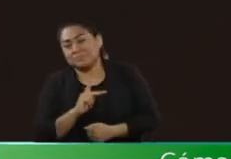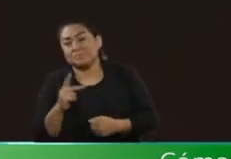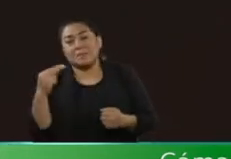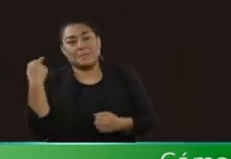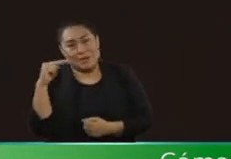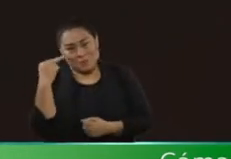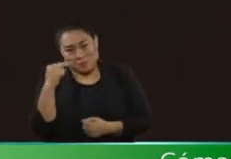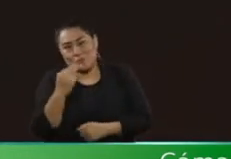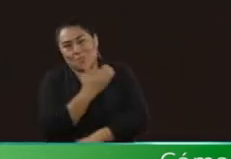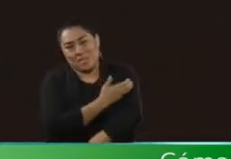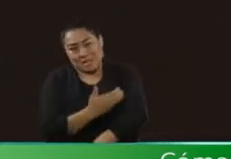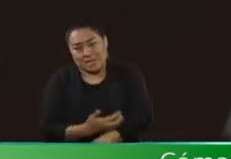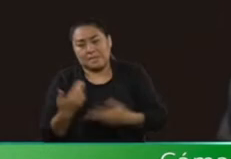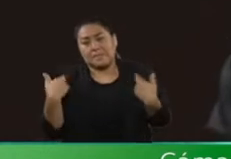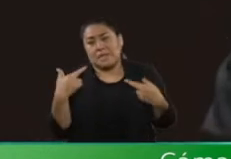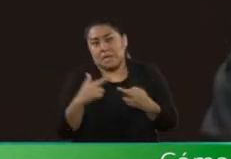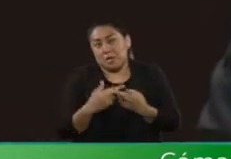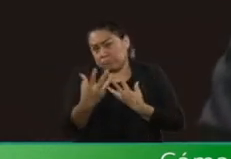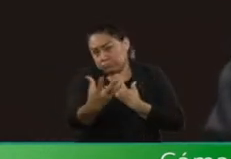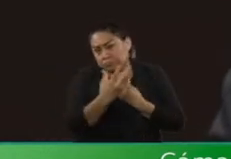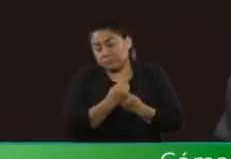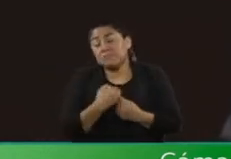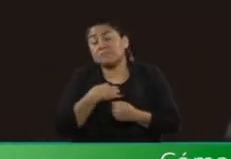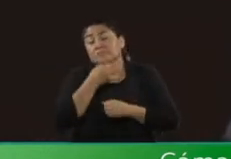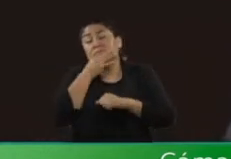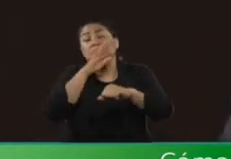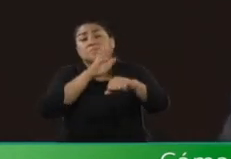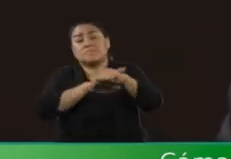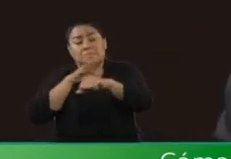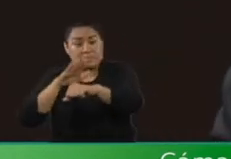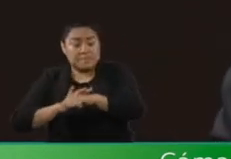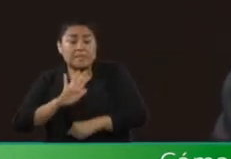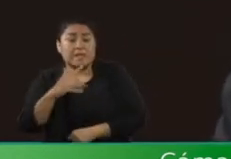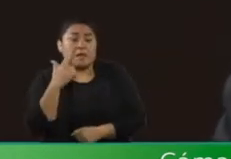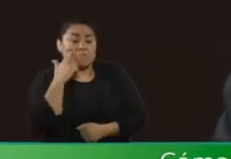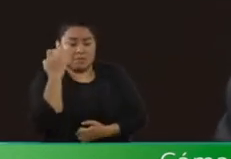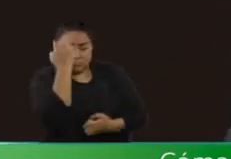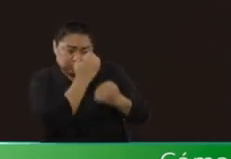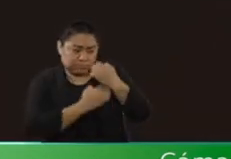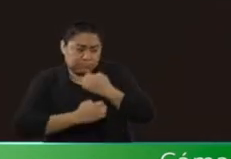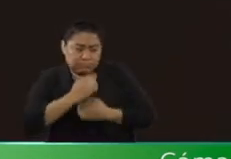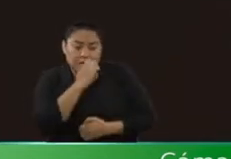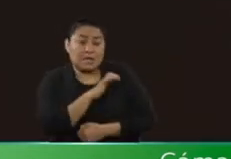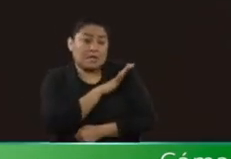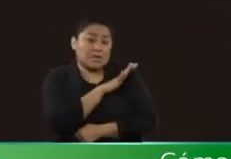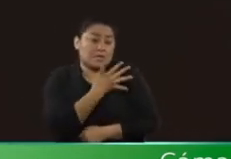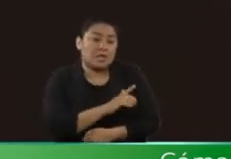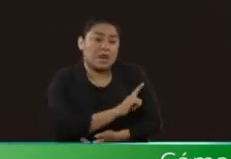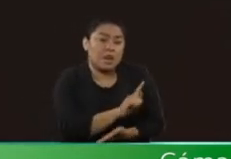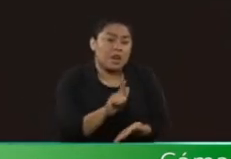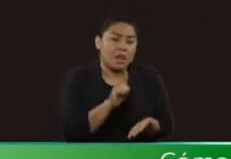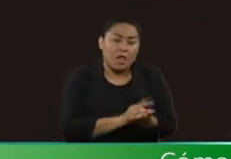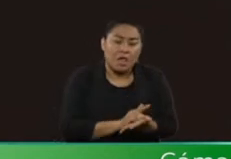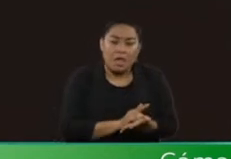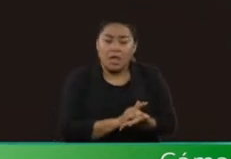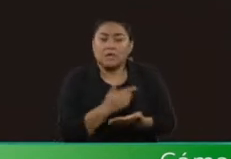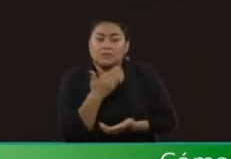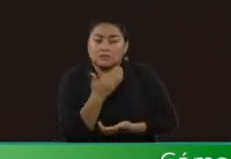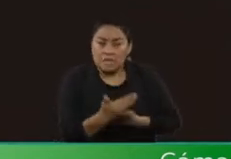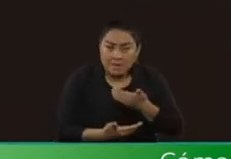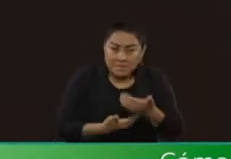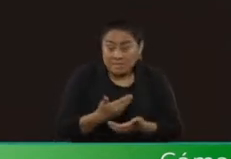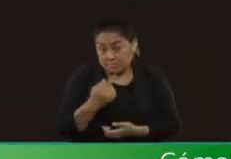veracruzanos acompañándonos para decirles que vamos a revisar la Ley General de Servicios a las y